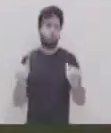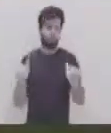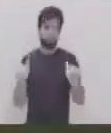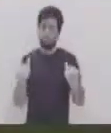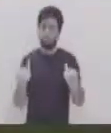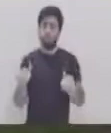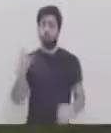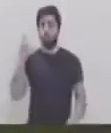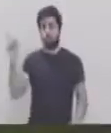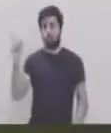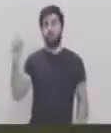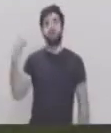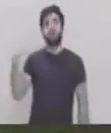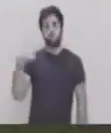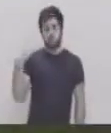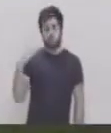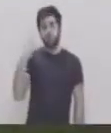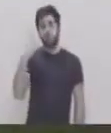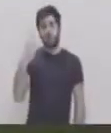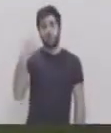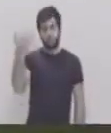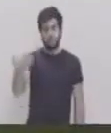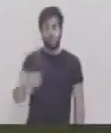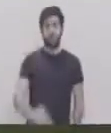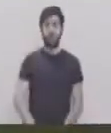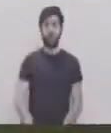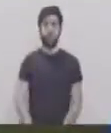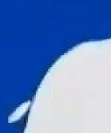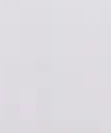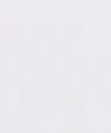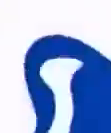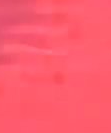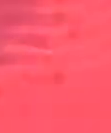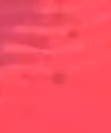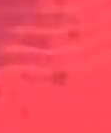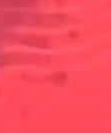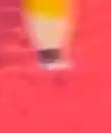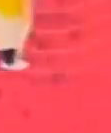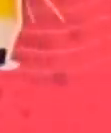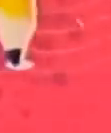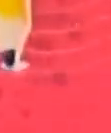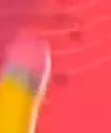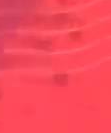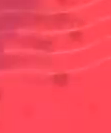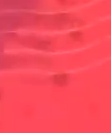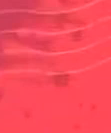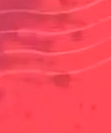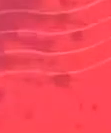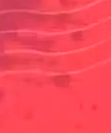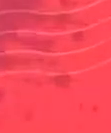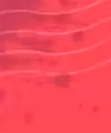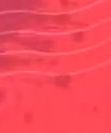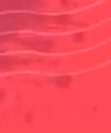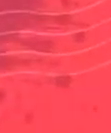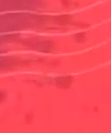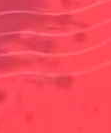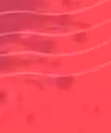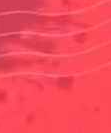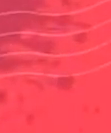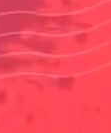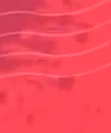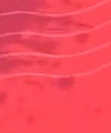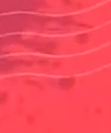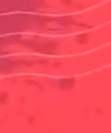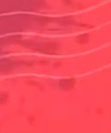Guatemala no se detiene. Mi nombre es Mauricio Méndez. Nos vemos en una próxima. Es el momento de ponerte en movimiento y activar tu cuerpo